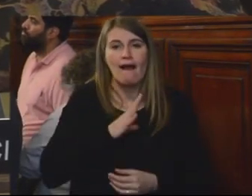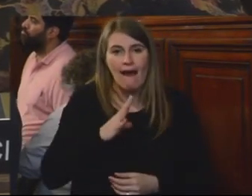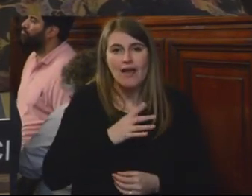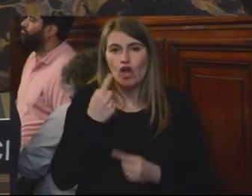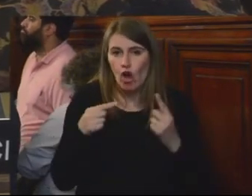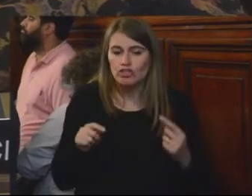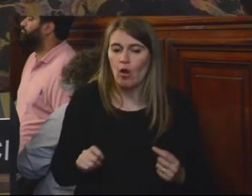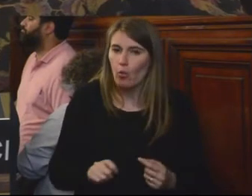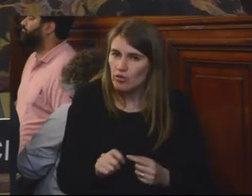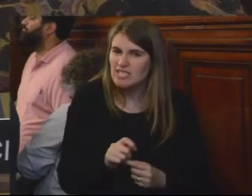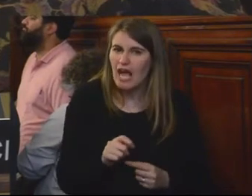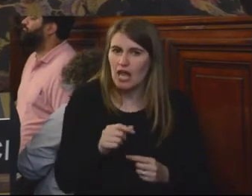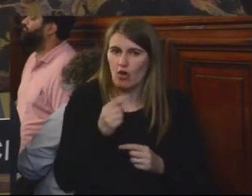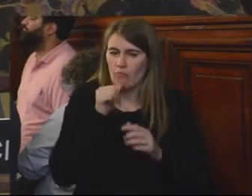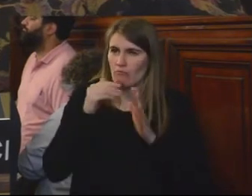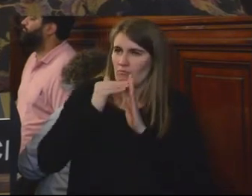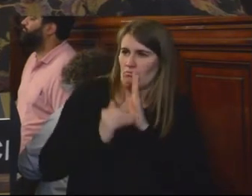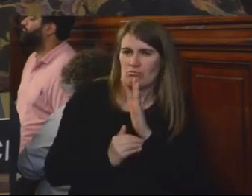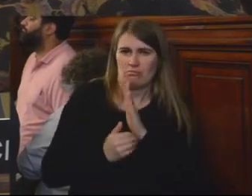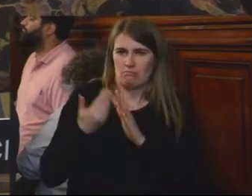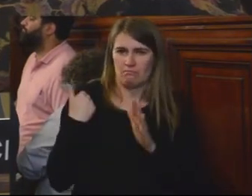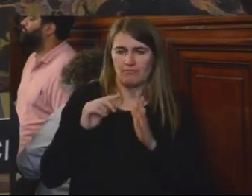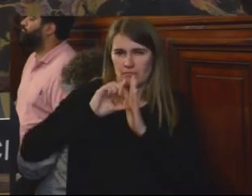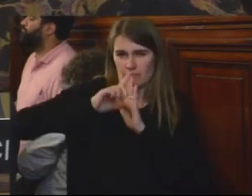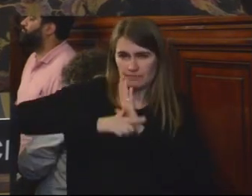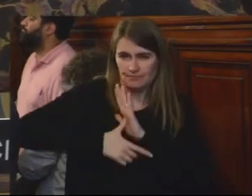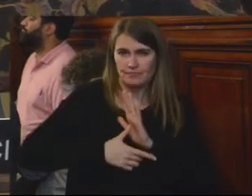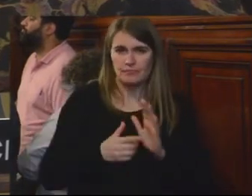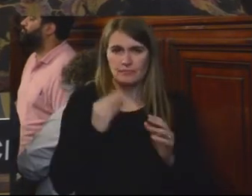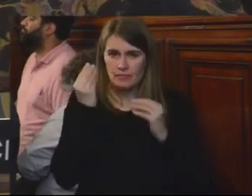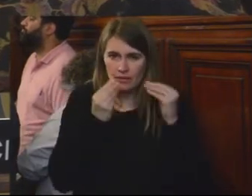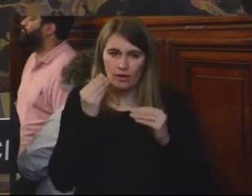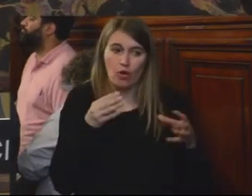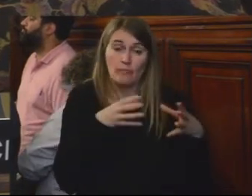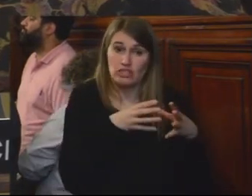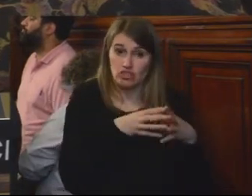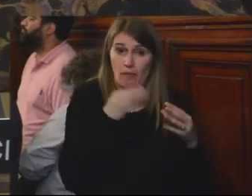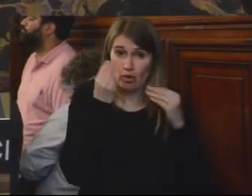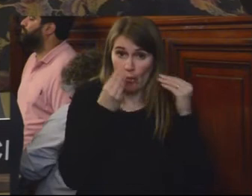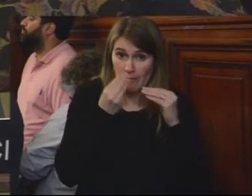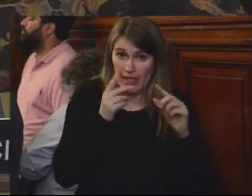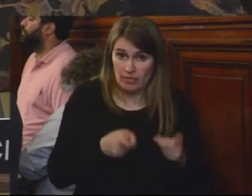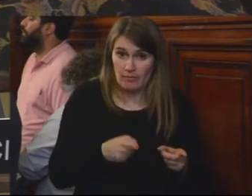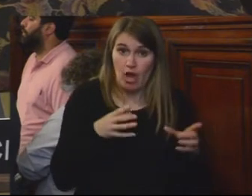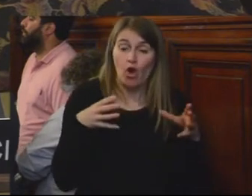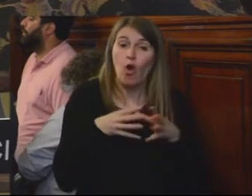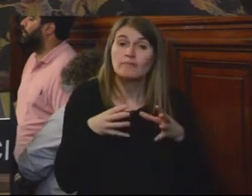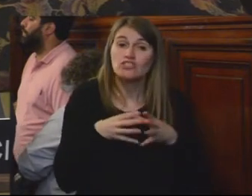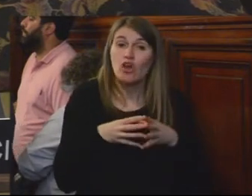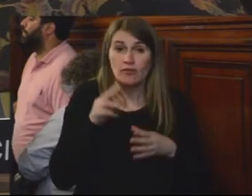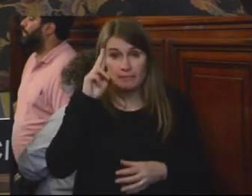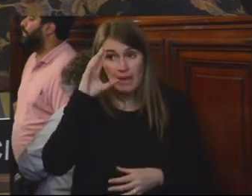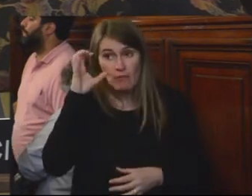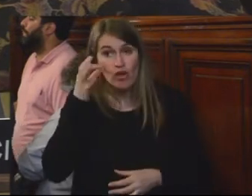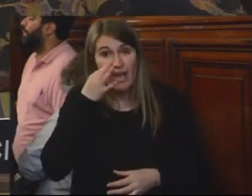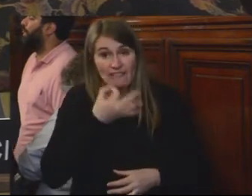notoriamente regresivos como los que generaron la preocupación de la propia comisión como bien sabe la comisión memoria de la de justicia no es un